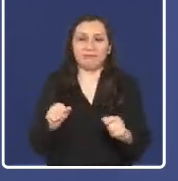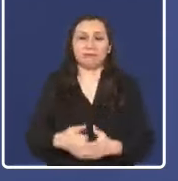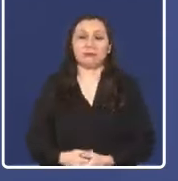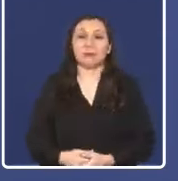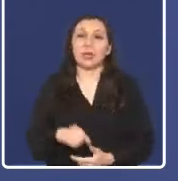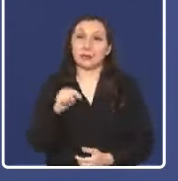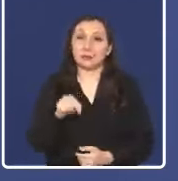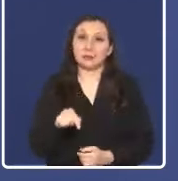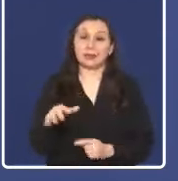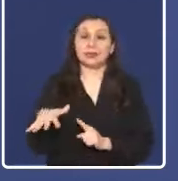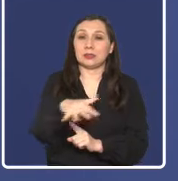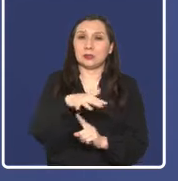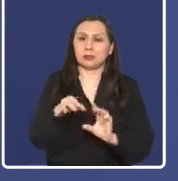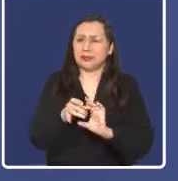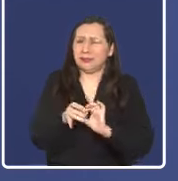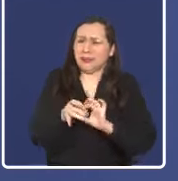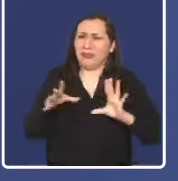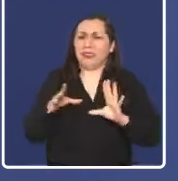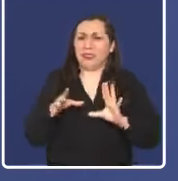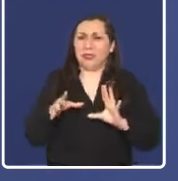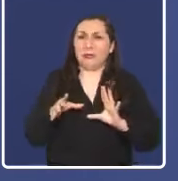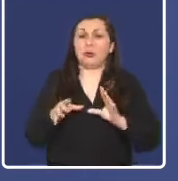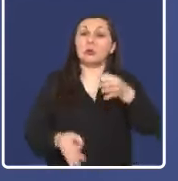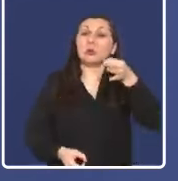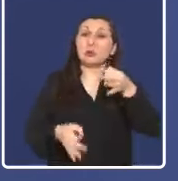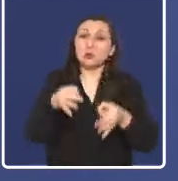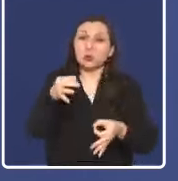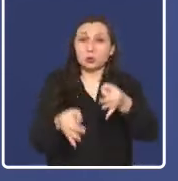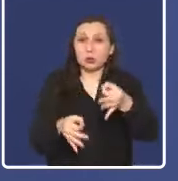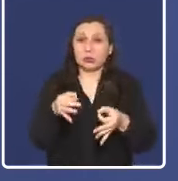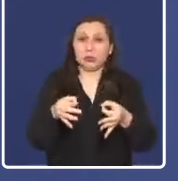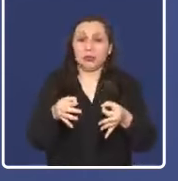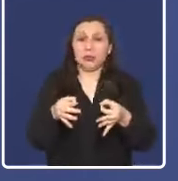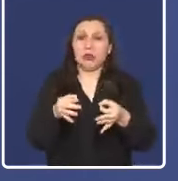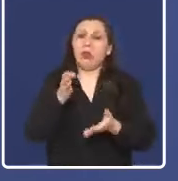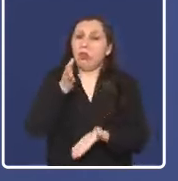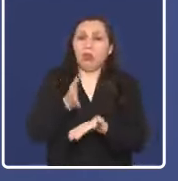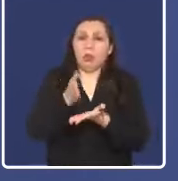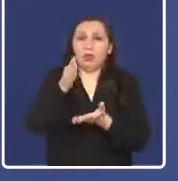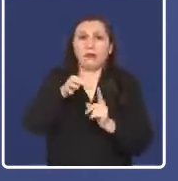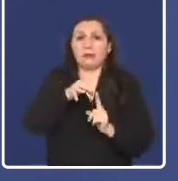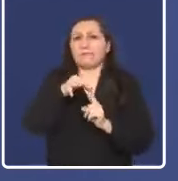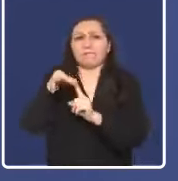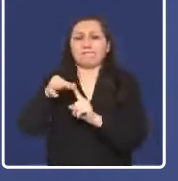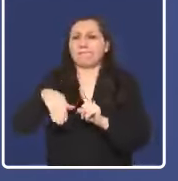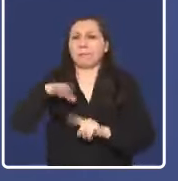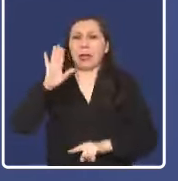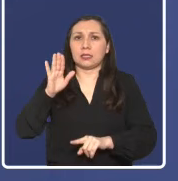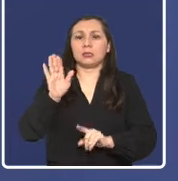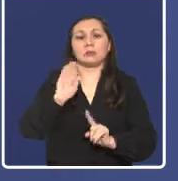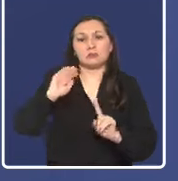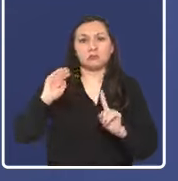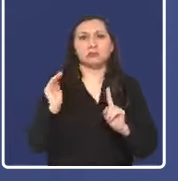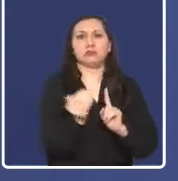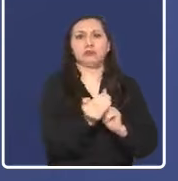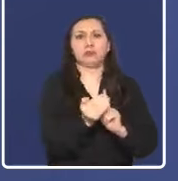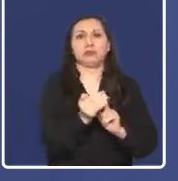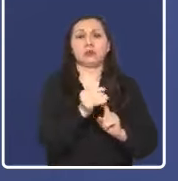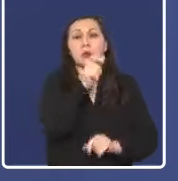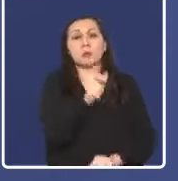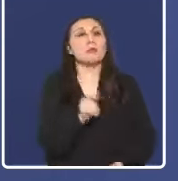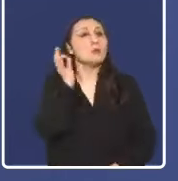En estos casos gravísimos, la justicia debe ser la prioridad absoluta y la protección de